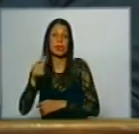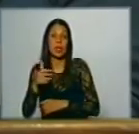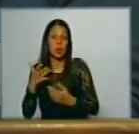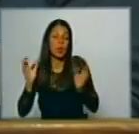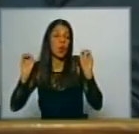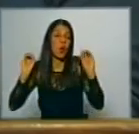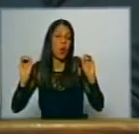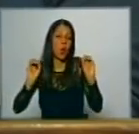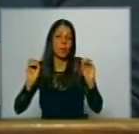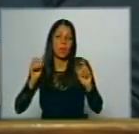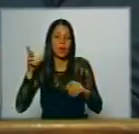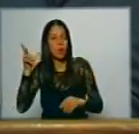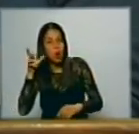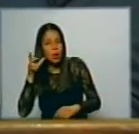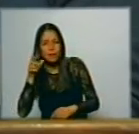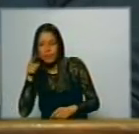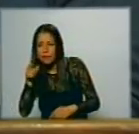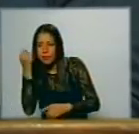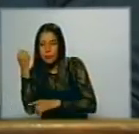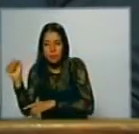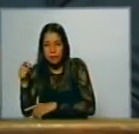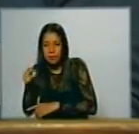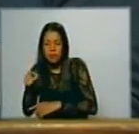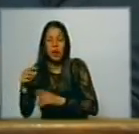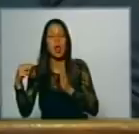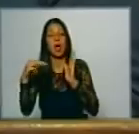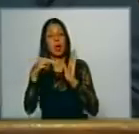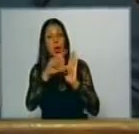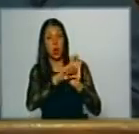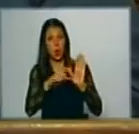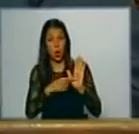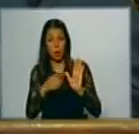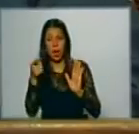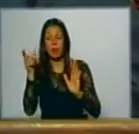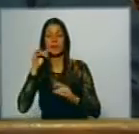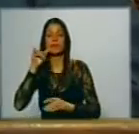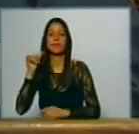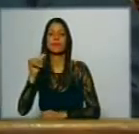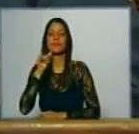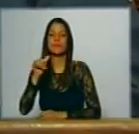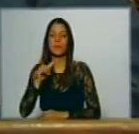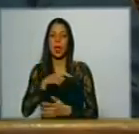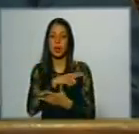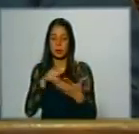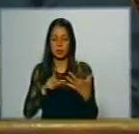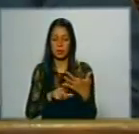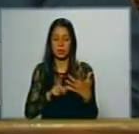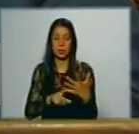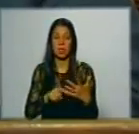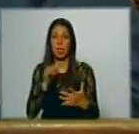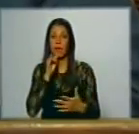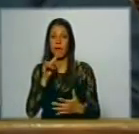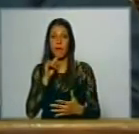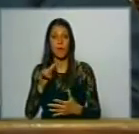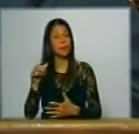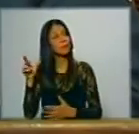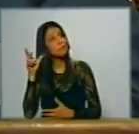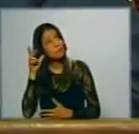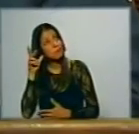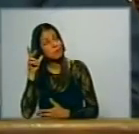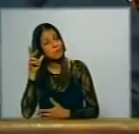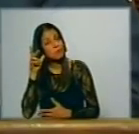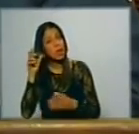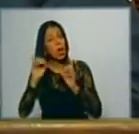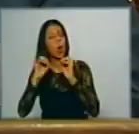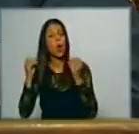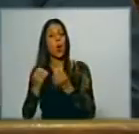del incumplimiento de las previsiones de esta ley constitucional. 5. Información suministrada por los